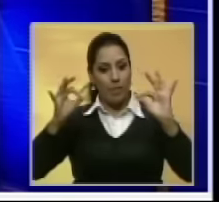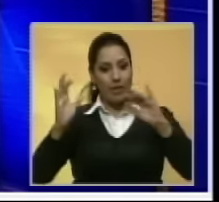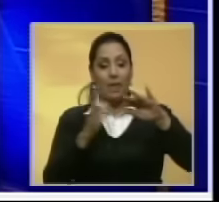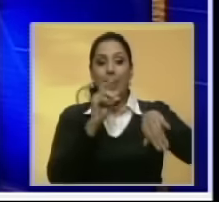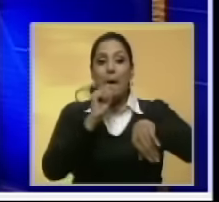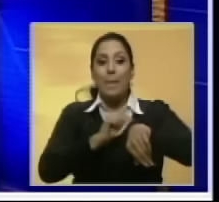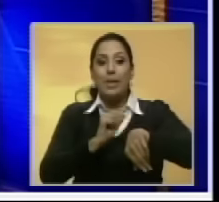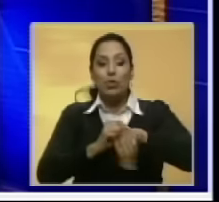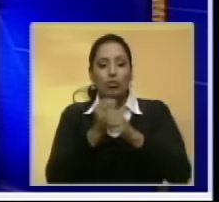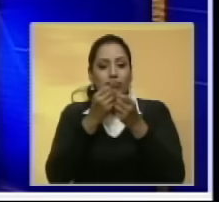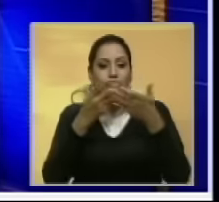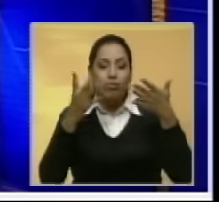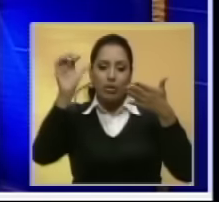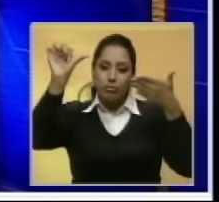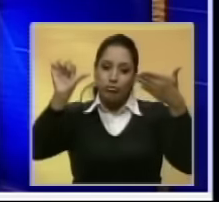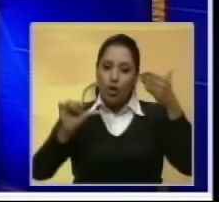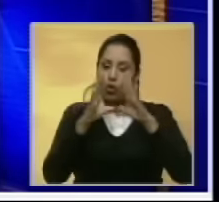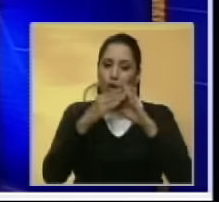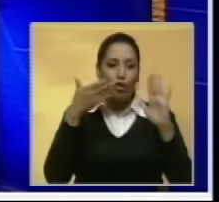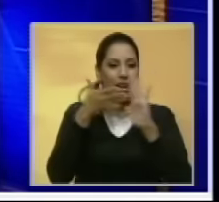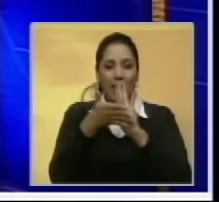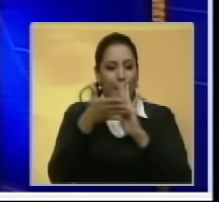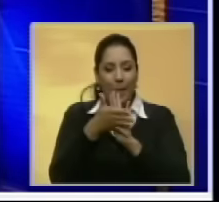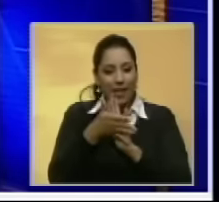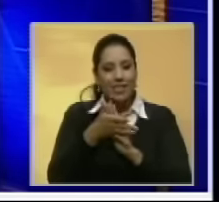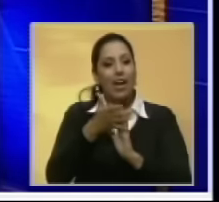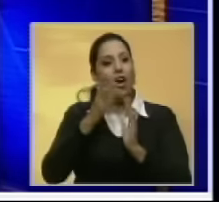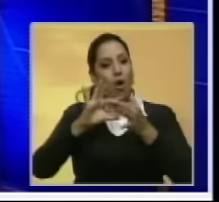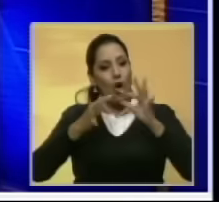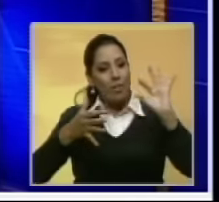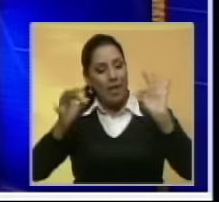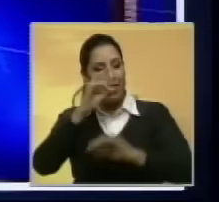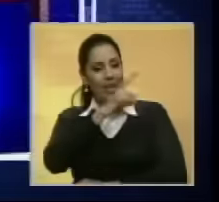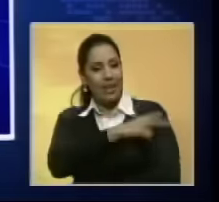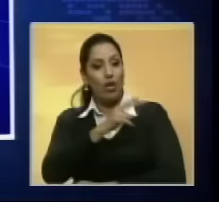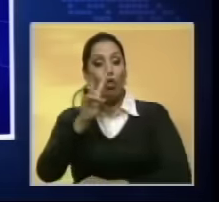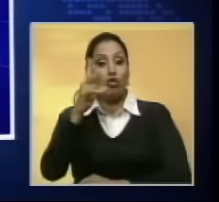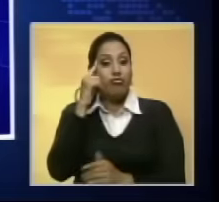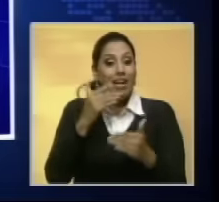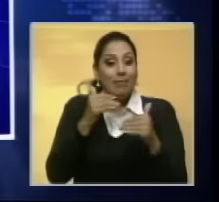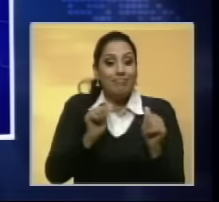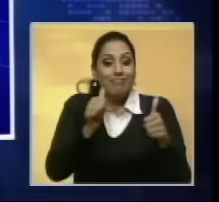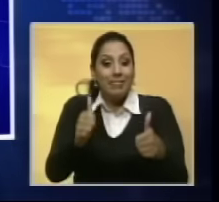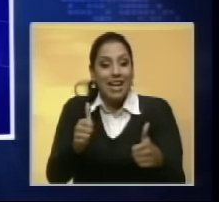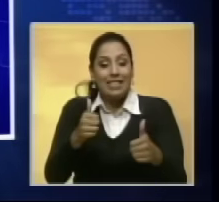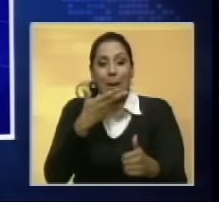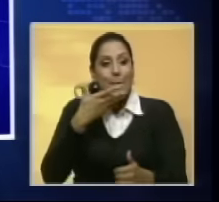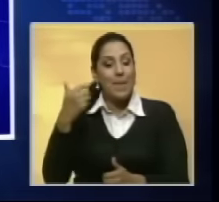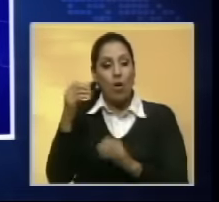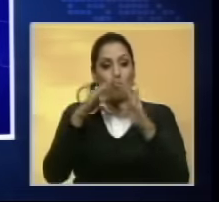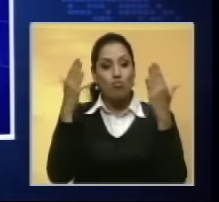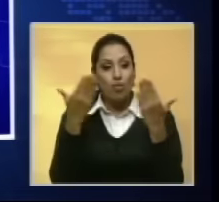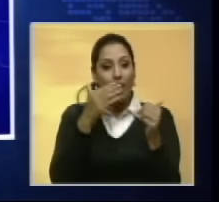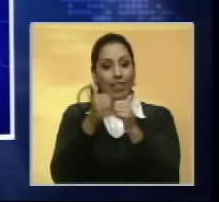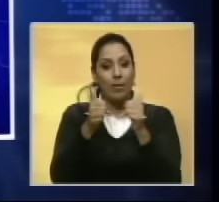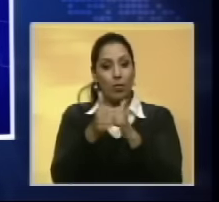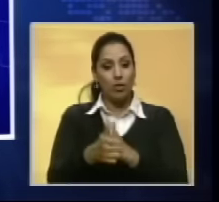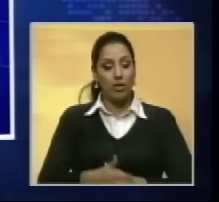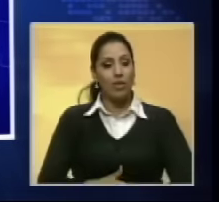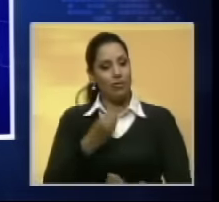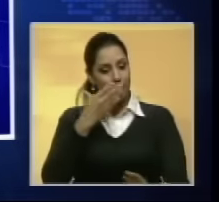minutos estaremos ampliando más información de todo lo que sucede en Río de Janeiro a 2 días del inicio de la magna cita del deporte